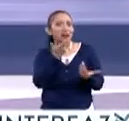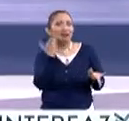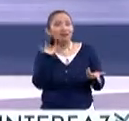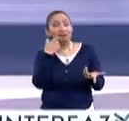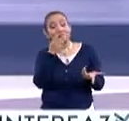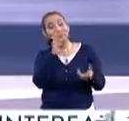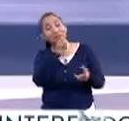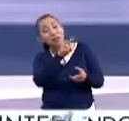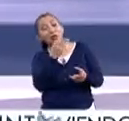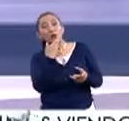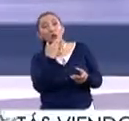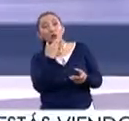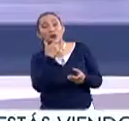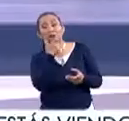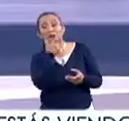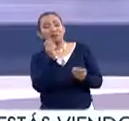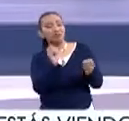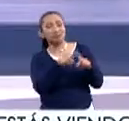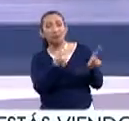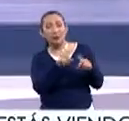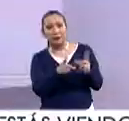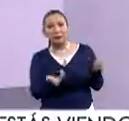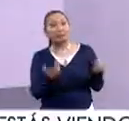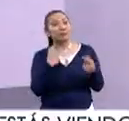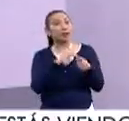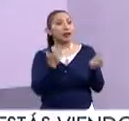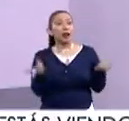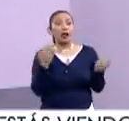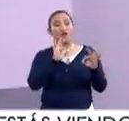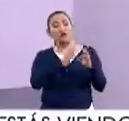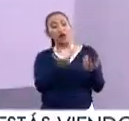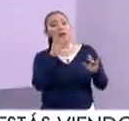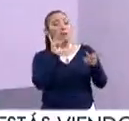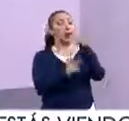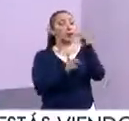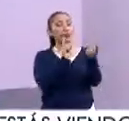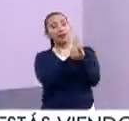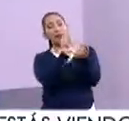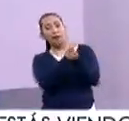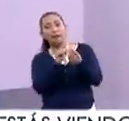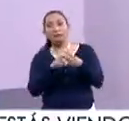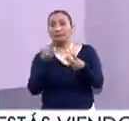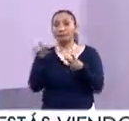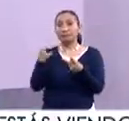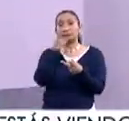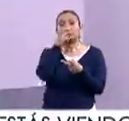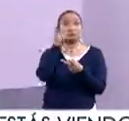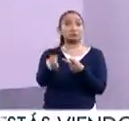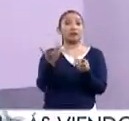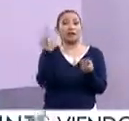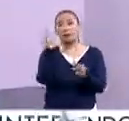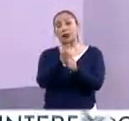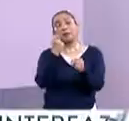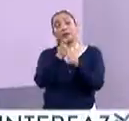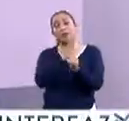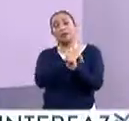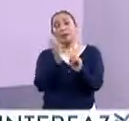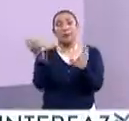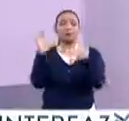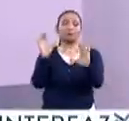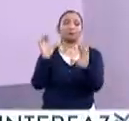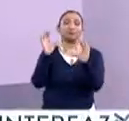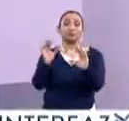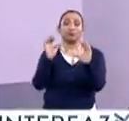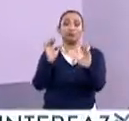que se ha popularizado el uso del inglés ha habido muchas a la manera de conversación se dice que primero hay quien te enseña